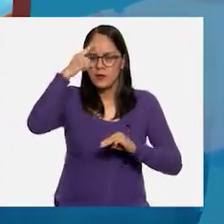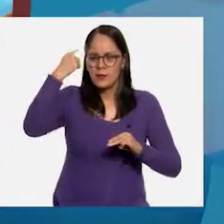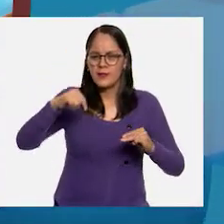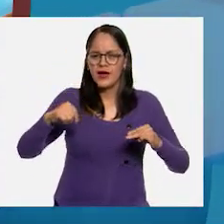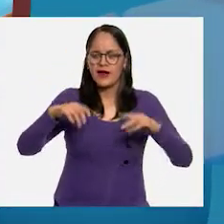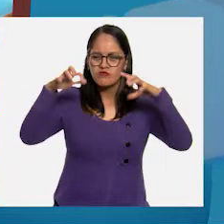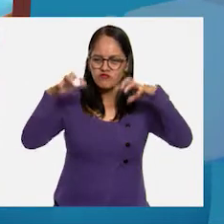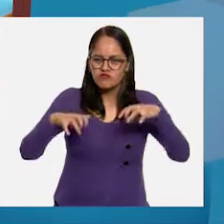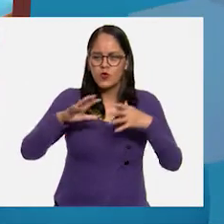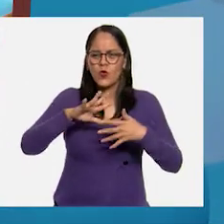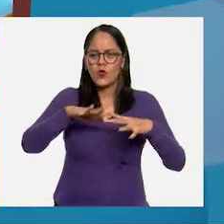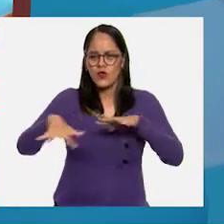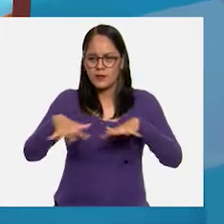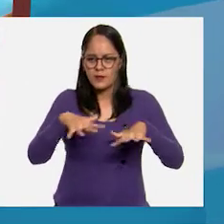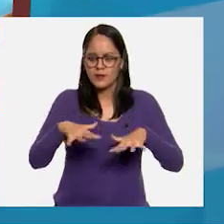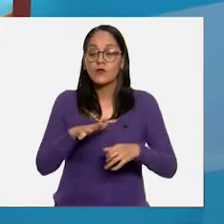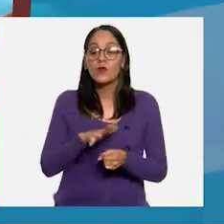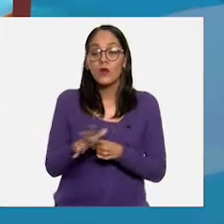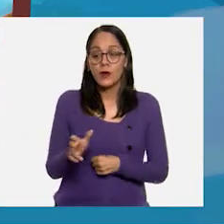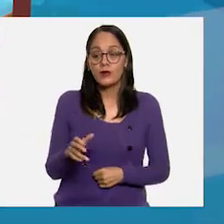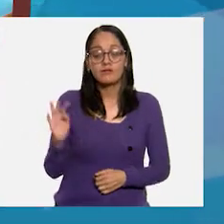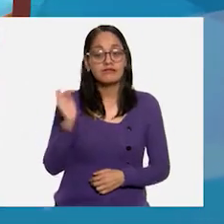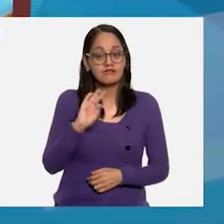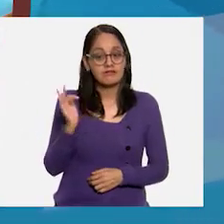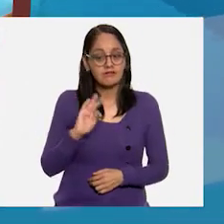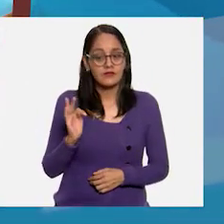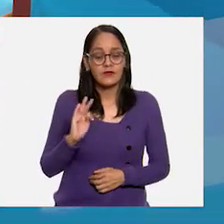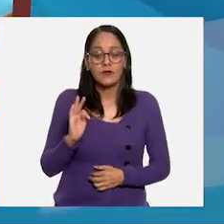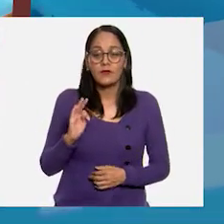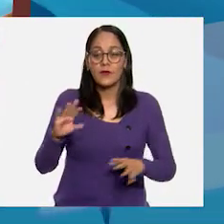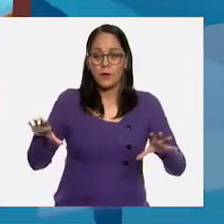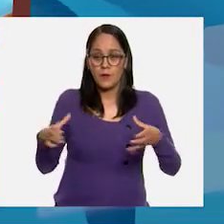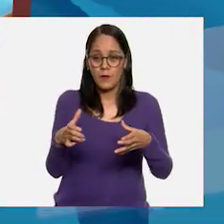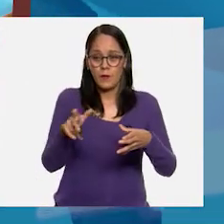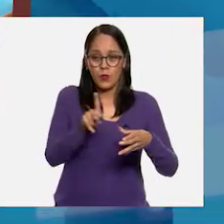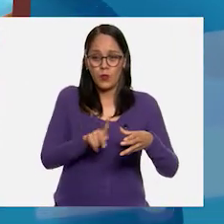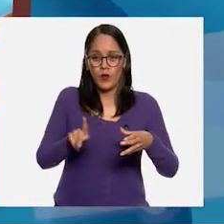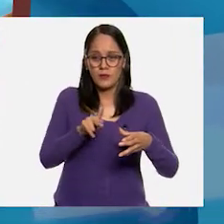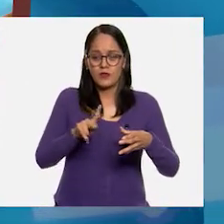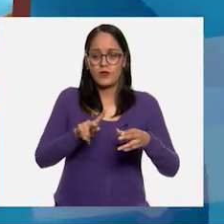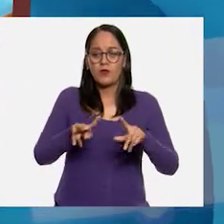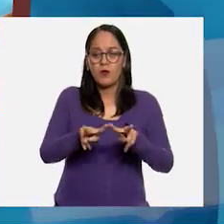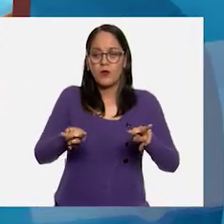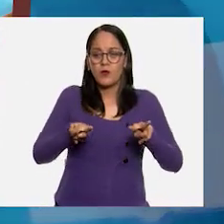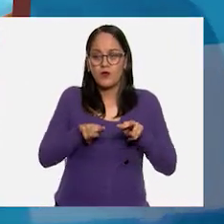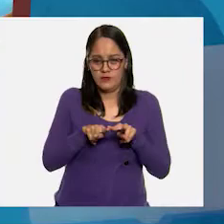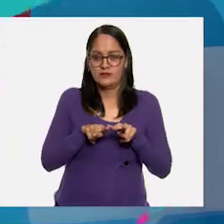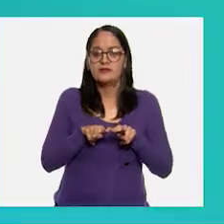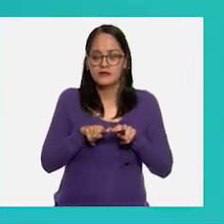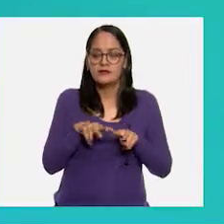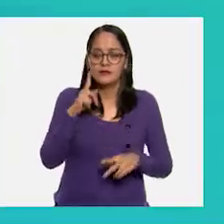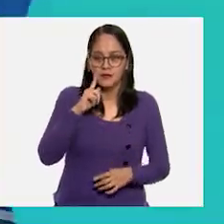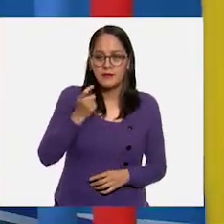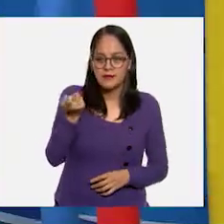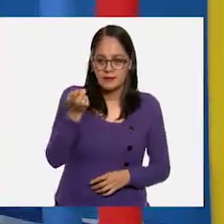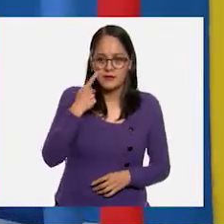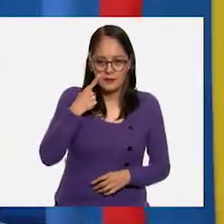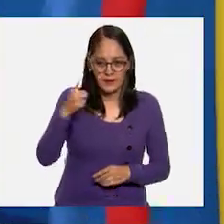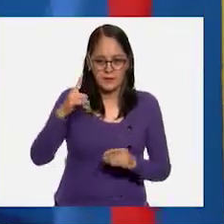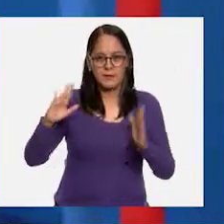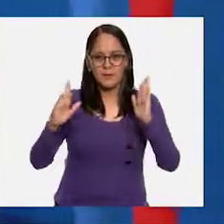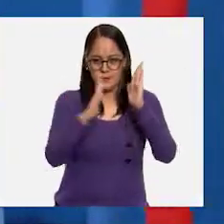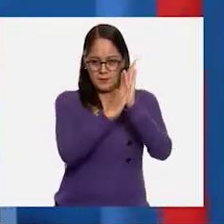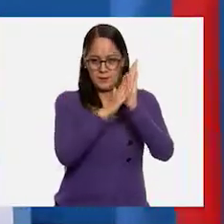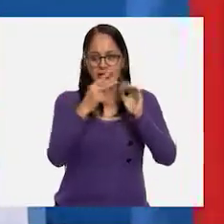es básicamente tener una población vulnerable a este fenómeno extraordinario. Vamos a colocar